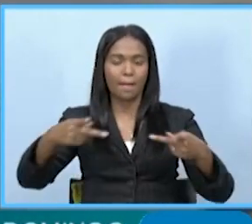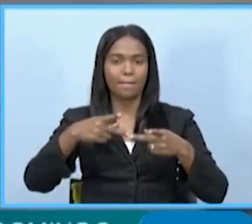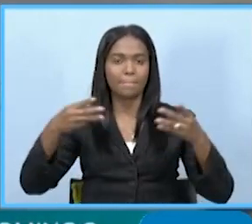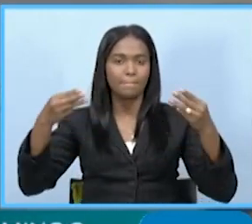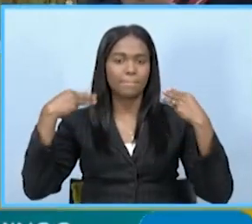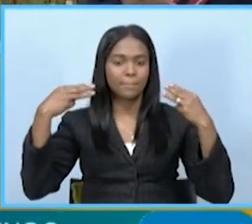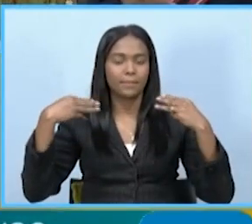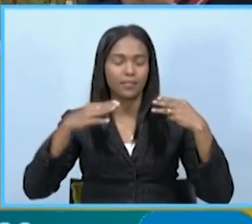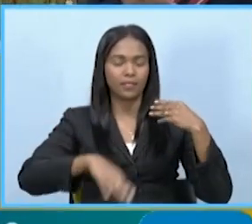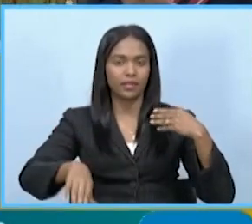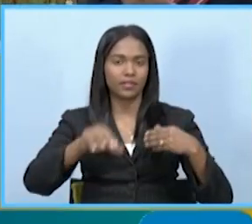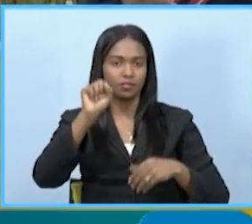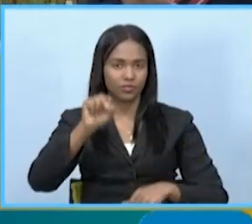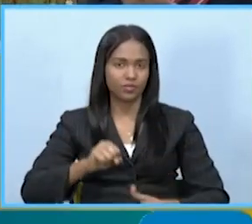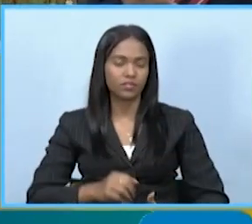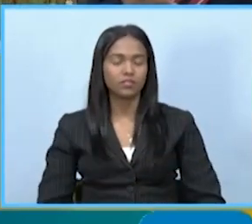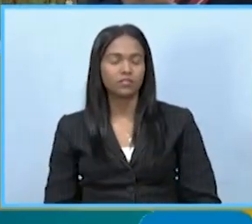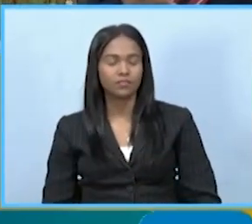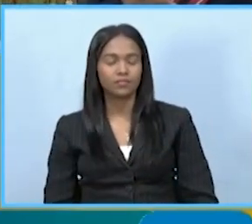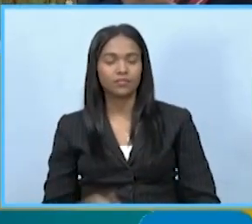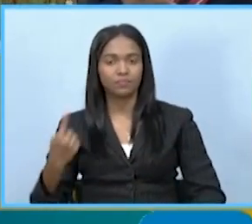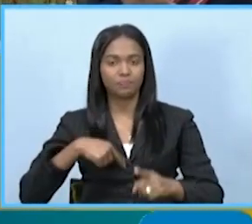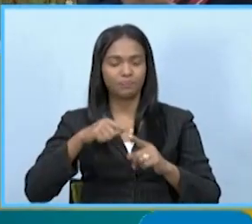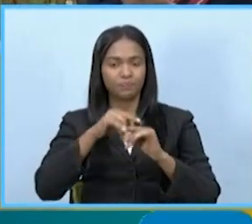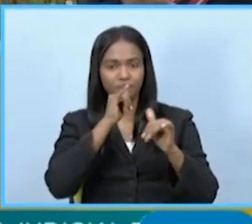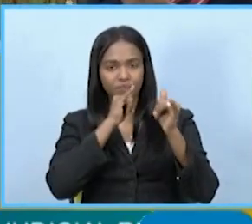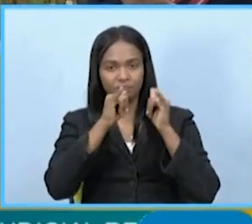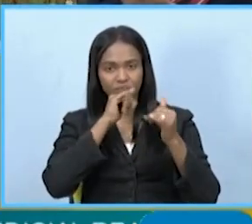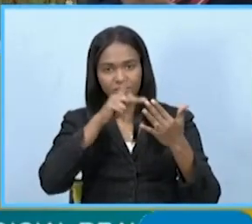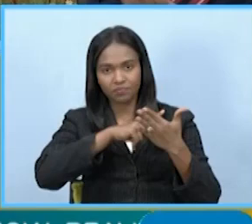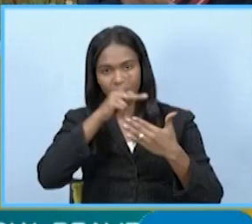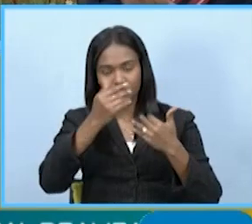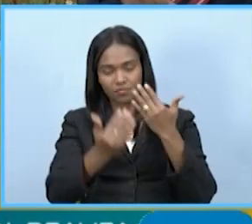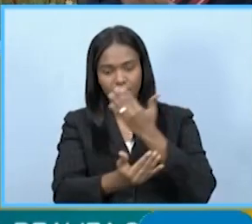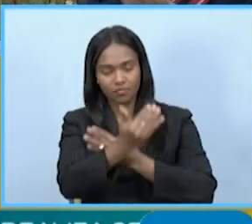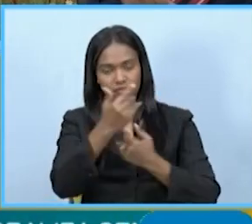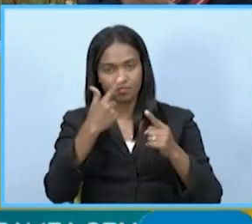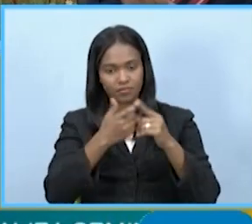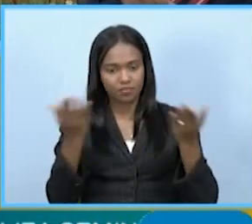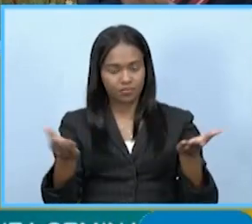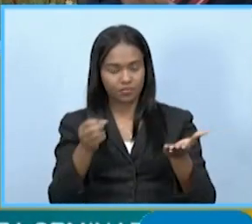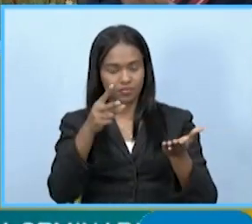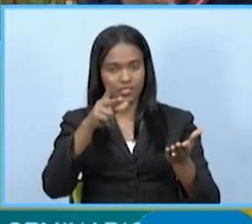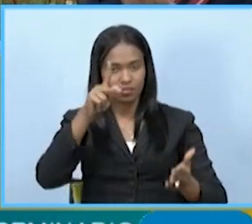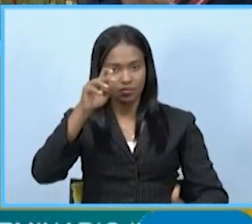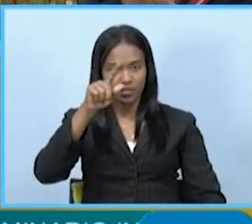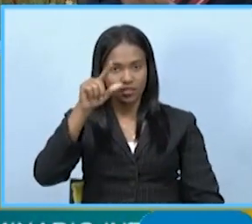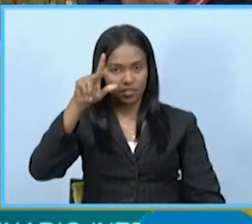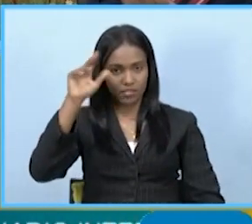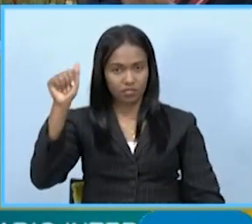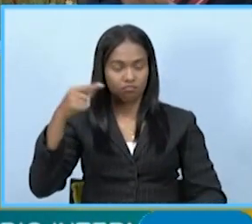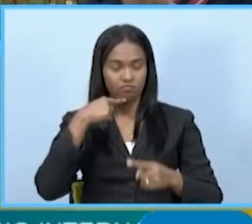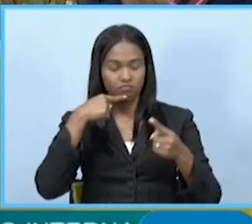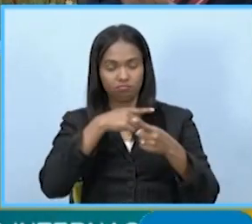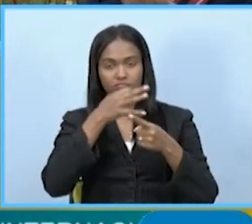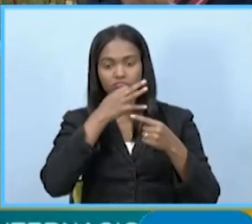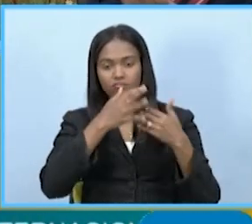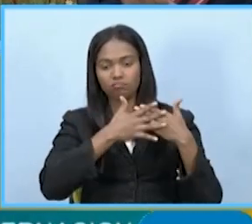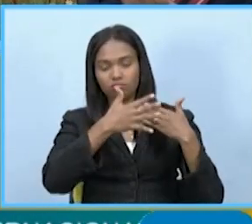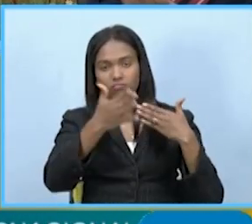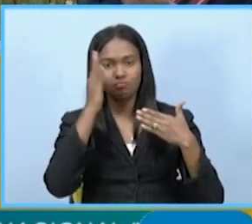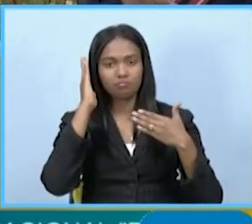Mirador Sur. Al ser entrevistado en el programa esta mañana de este canal, Pesqueira anunció que en los próximos